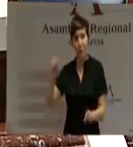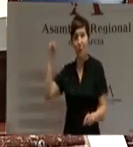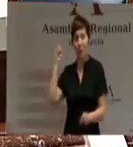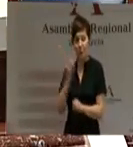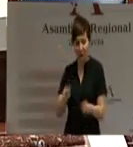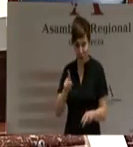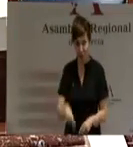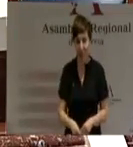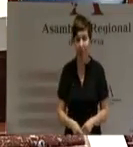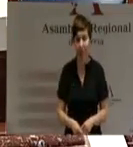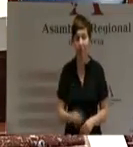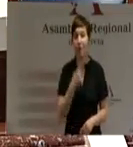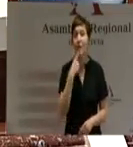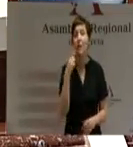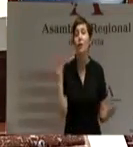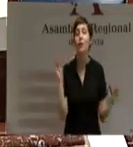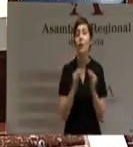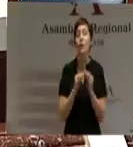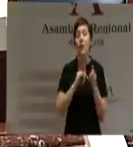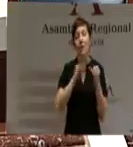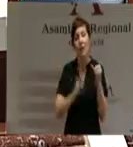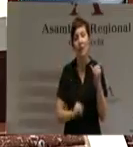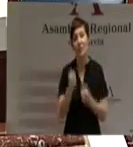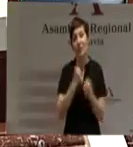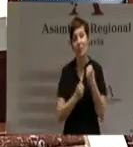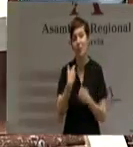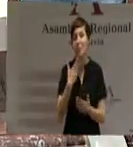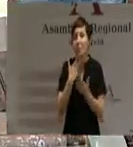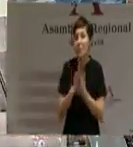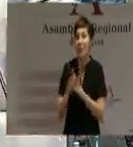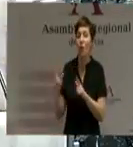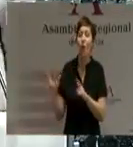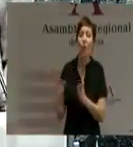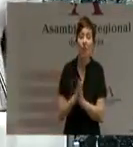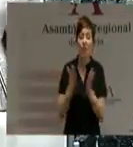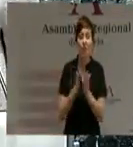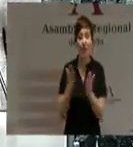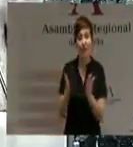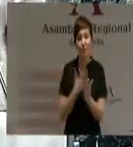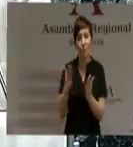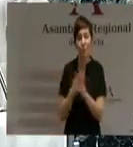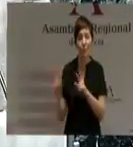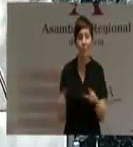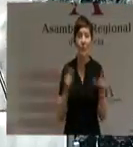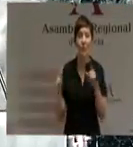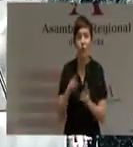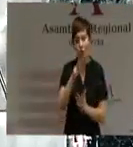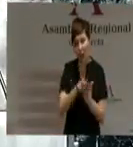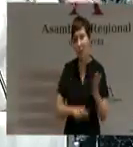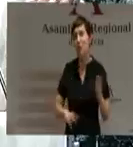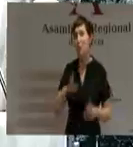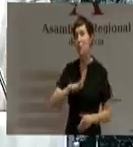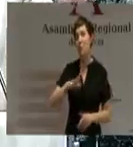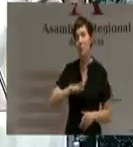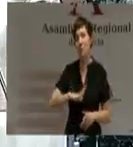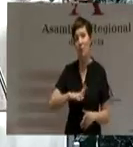la crisis económica, yo les pido que repasen a ustedes el diario de la sesión para no entrar en dimes y diretes. Repasen ustedes lo que han dicho y